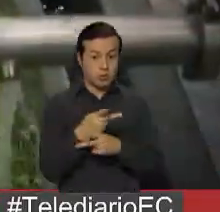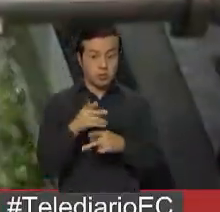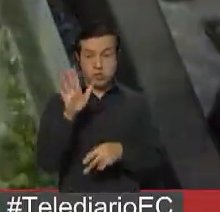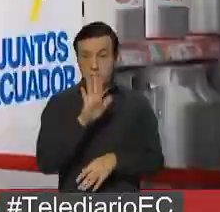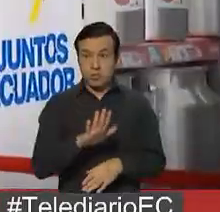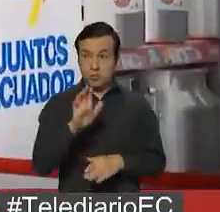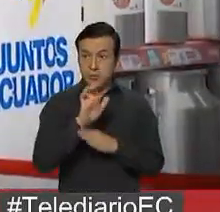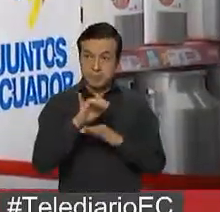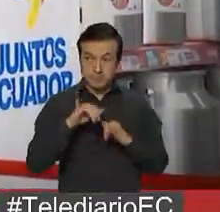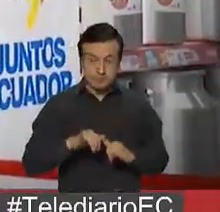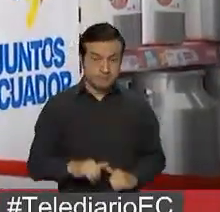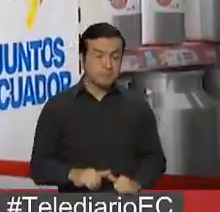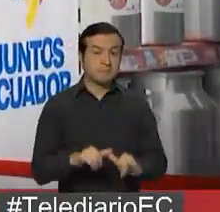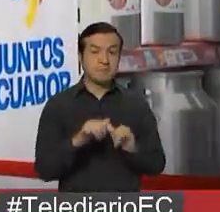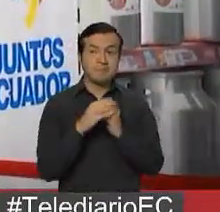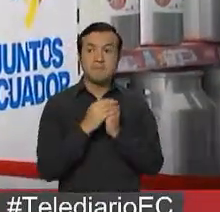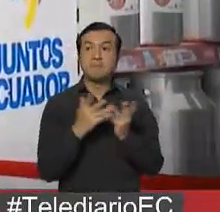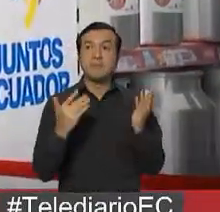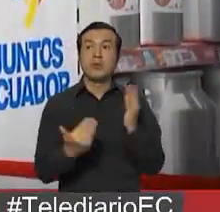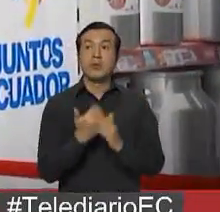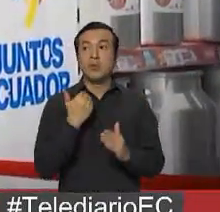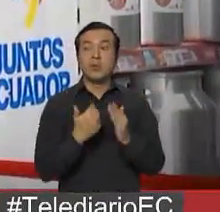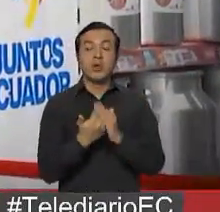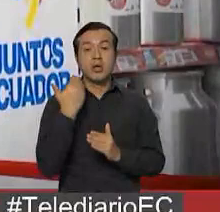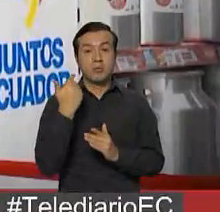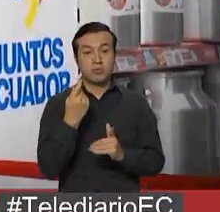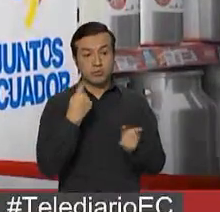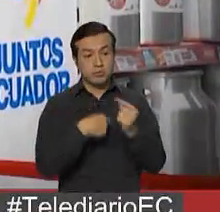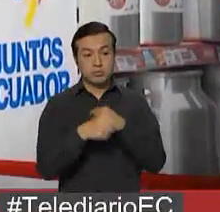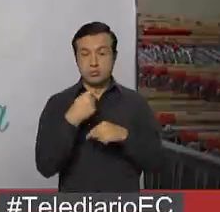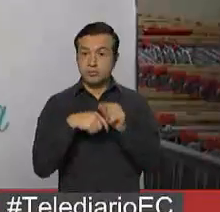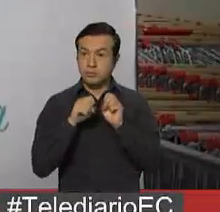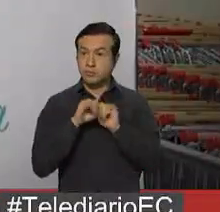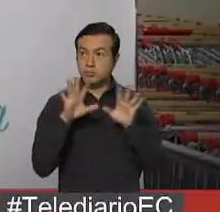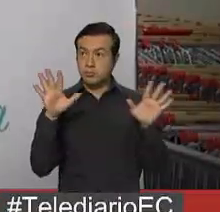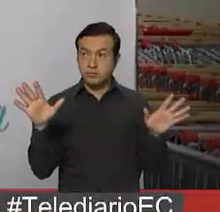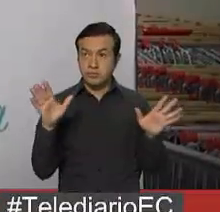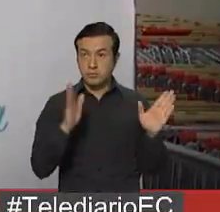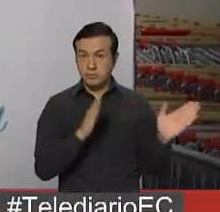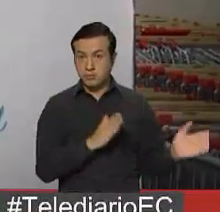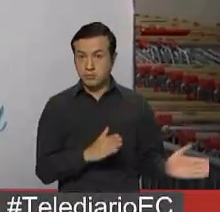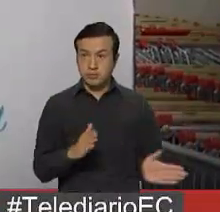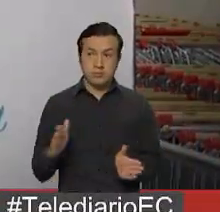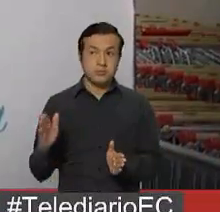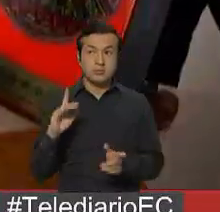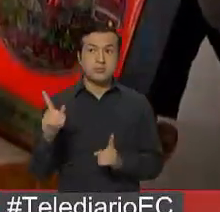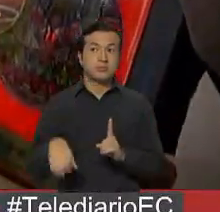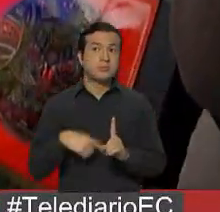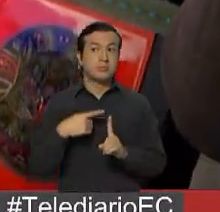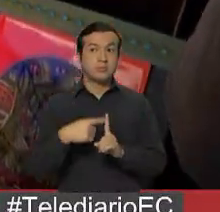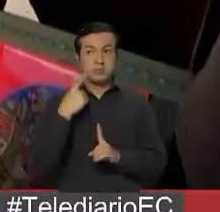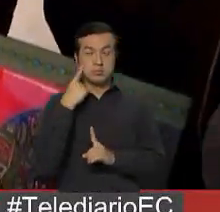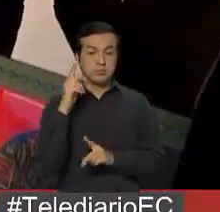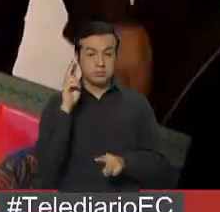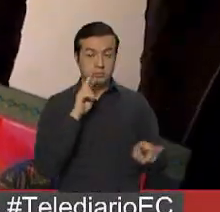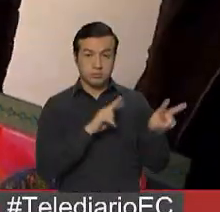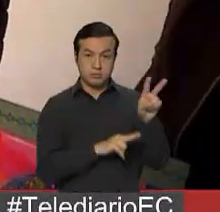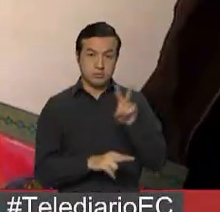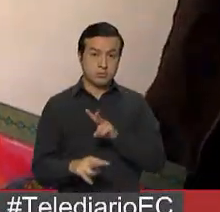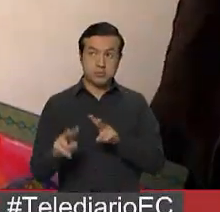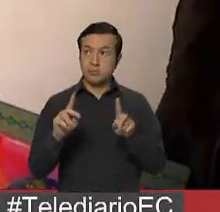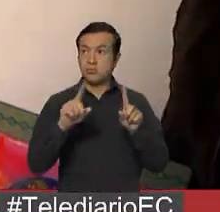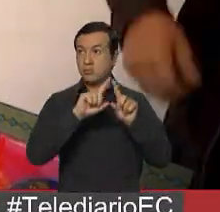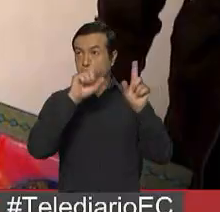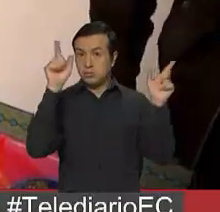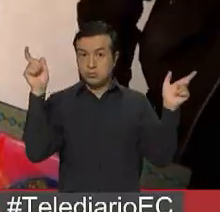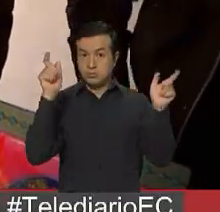nacional se convertirán en nuevos proveedores de las cadenas comerciales y tiendas de barrio incluyendo los artesanos y las micro y pequeñas